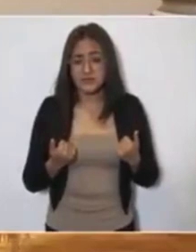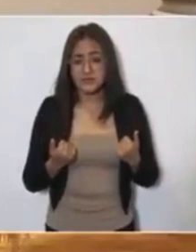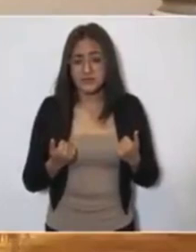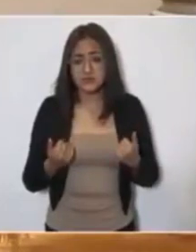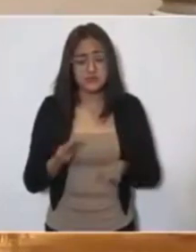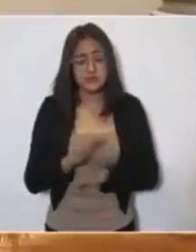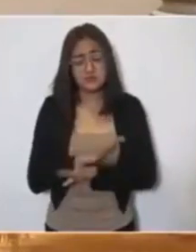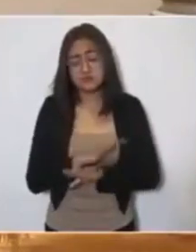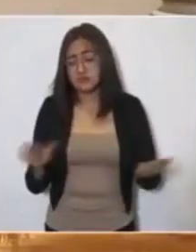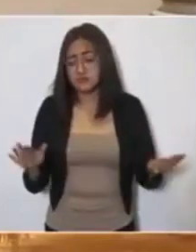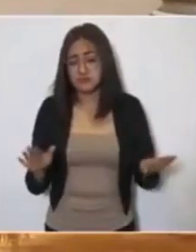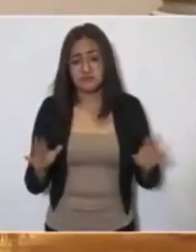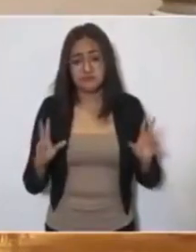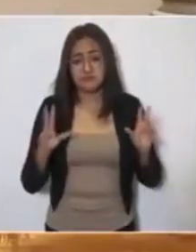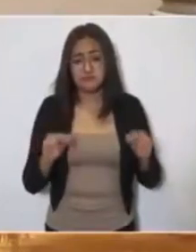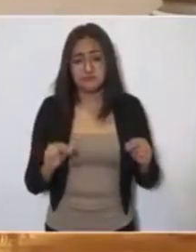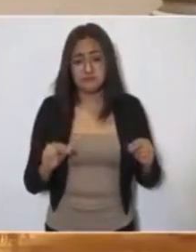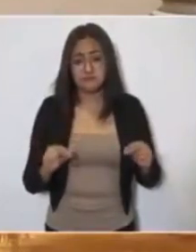se acabó